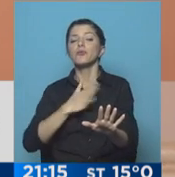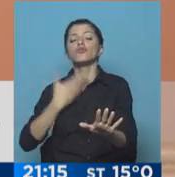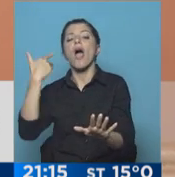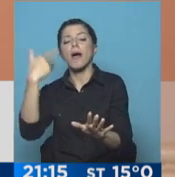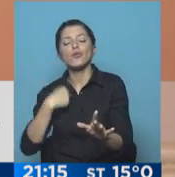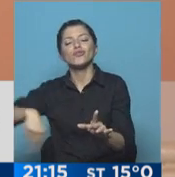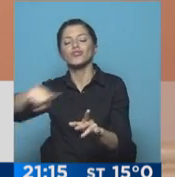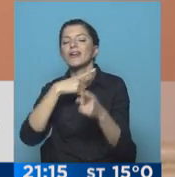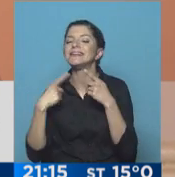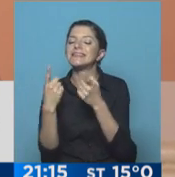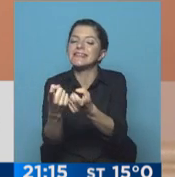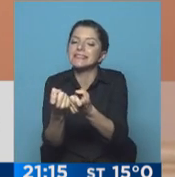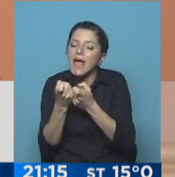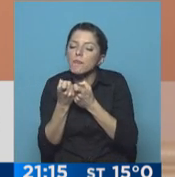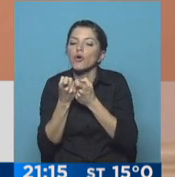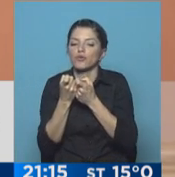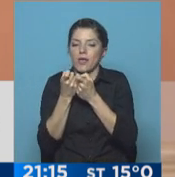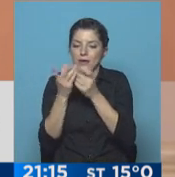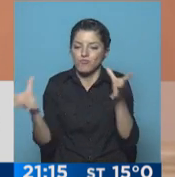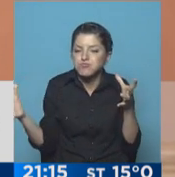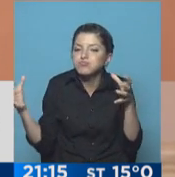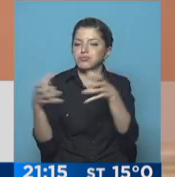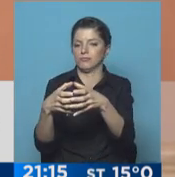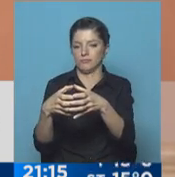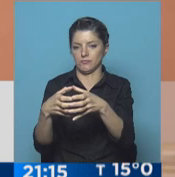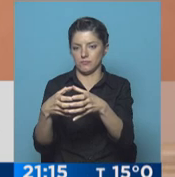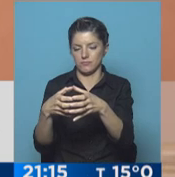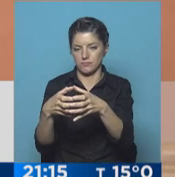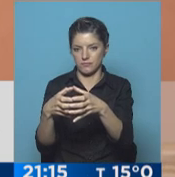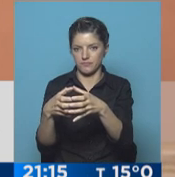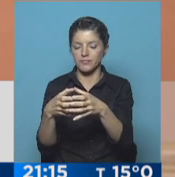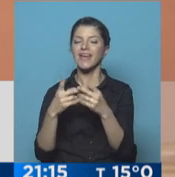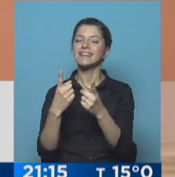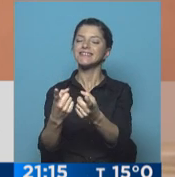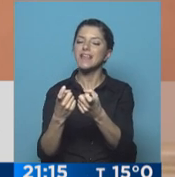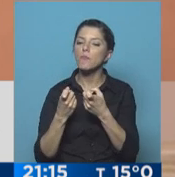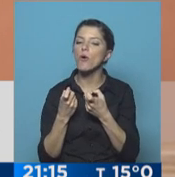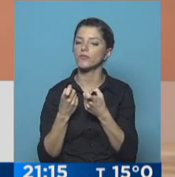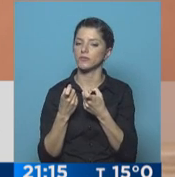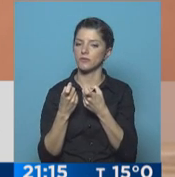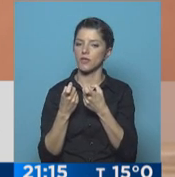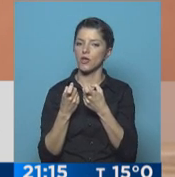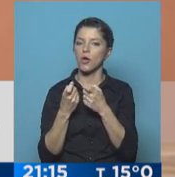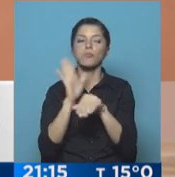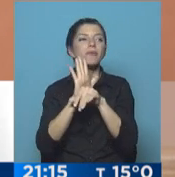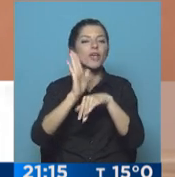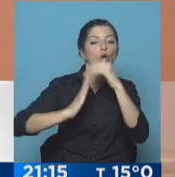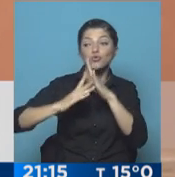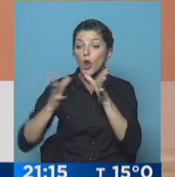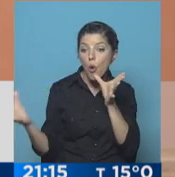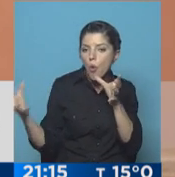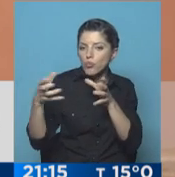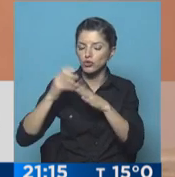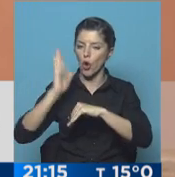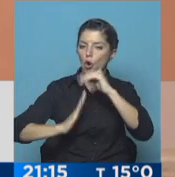tenemos de construir unidad, la necesidad que tenemos de construir entre todos